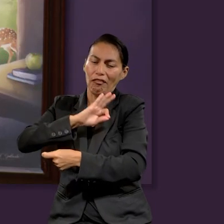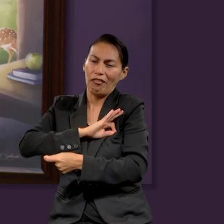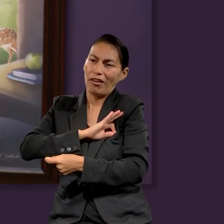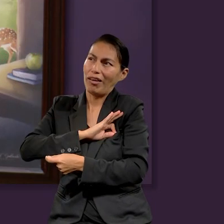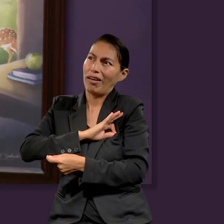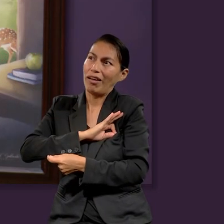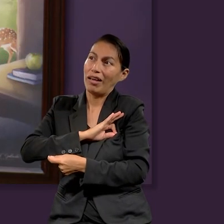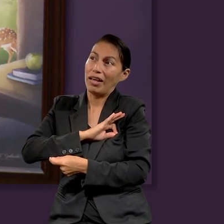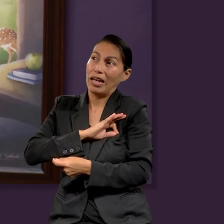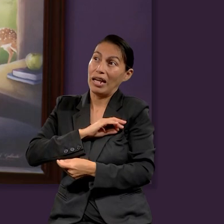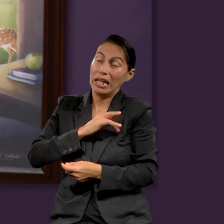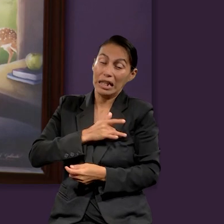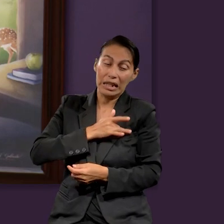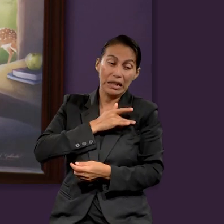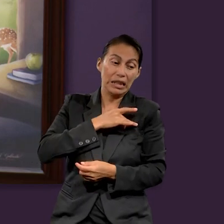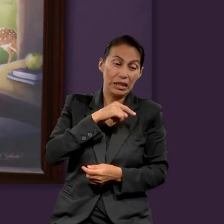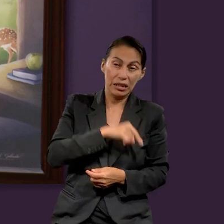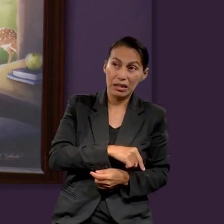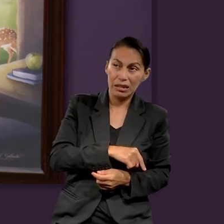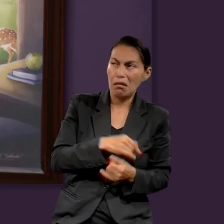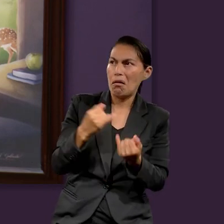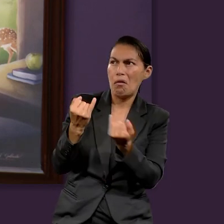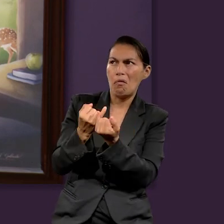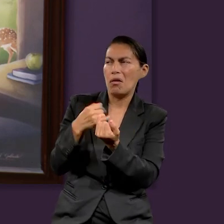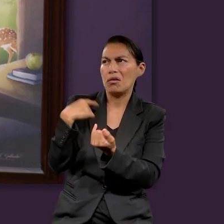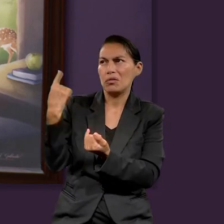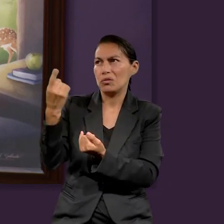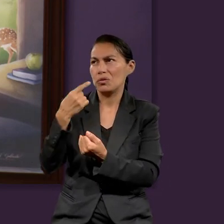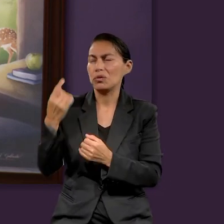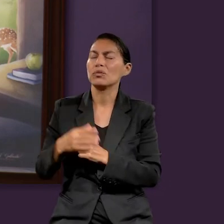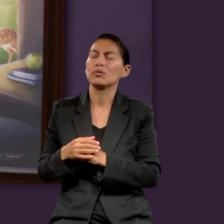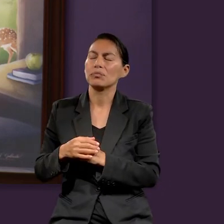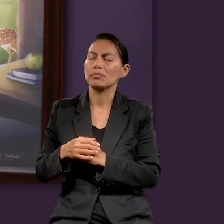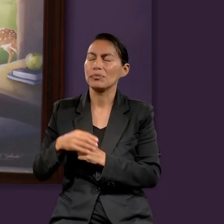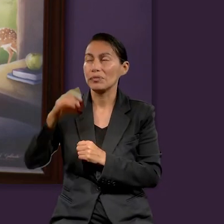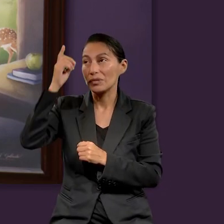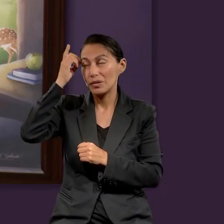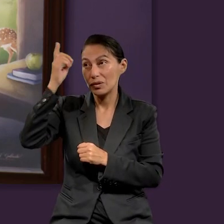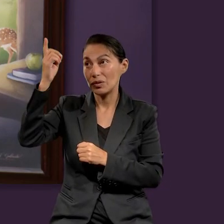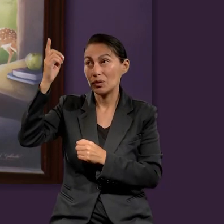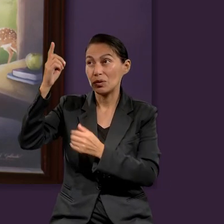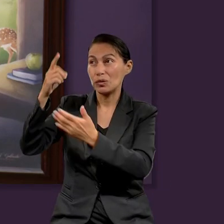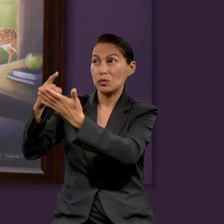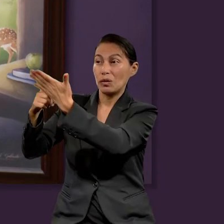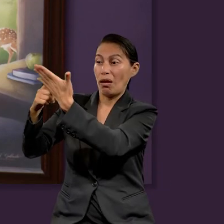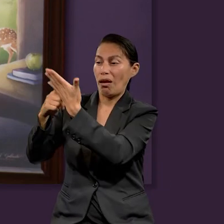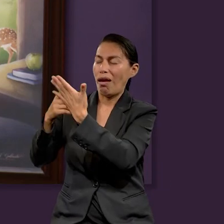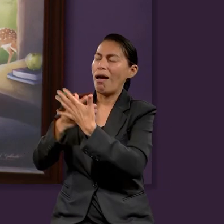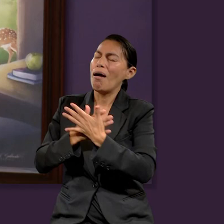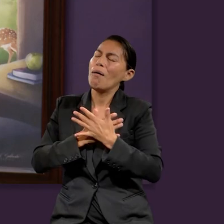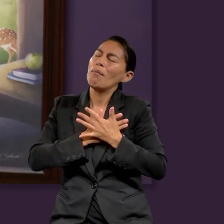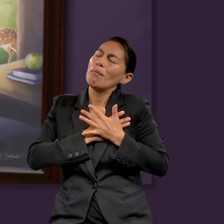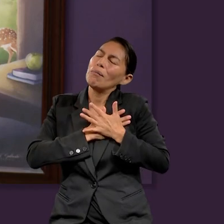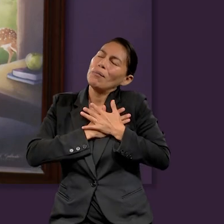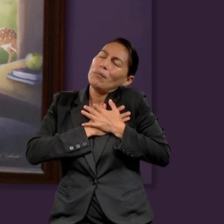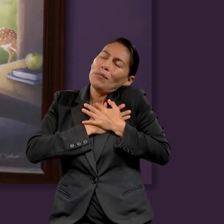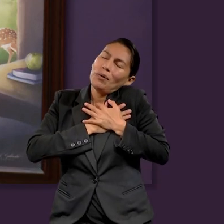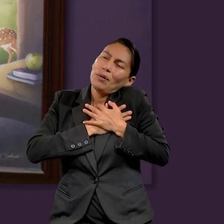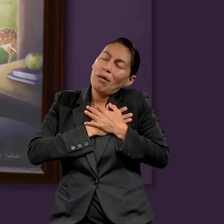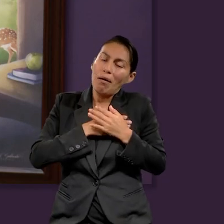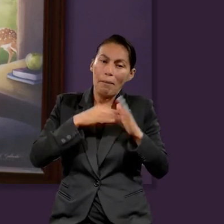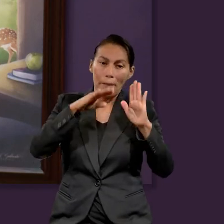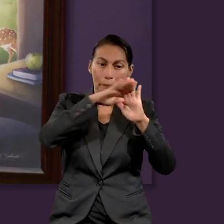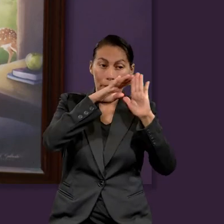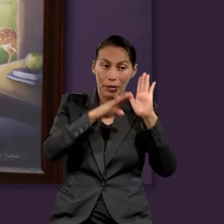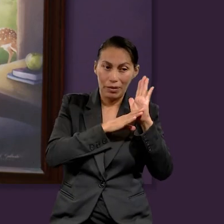la fe y todo lo que él pasó aquí en la tierra y si hay algo que nos dejó y creo que fue una marca de amor que